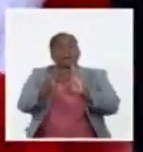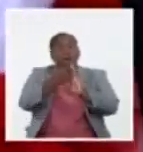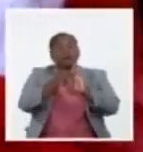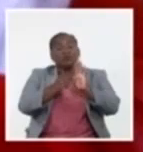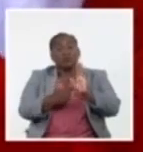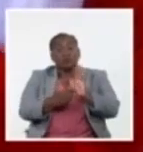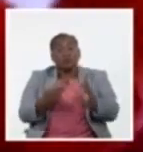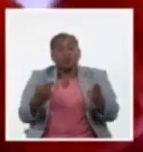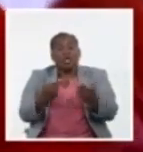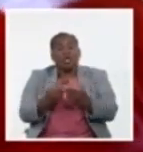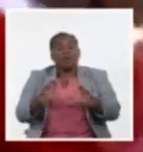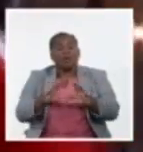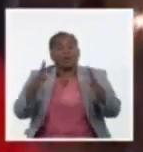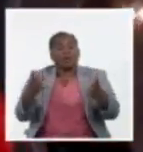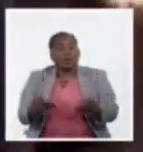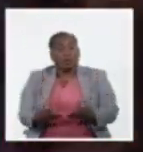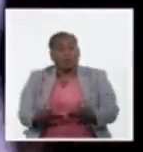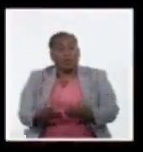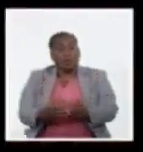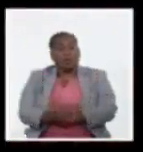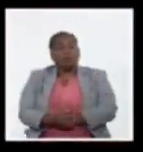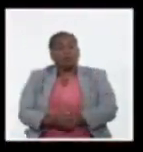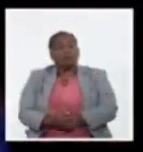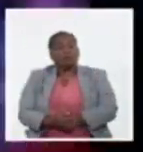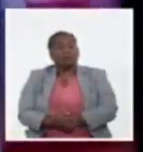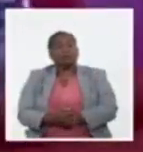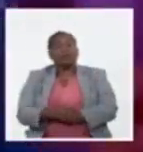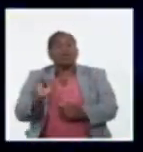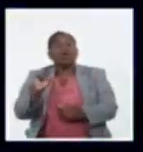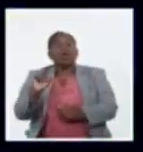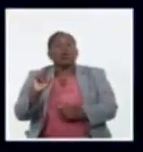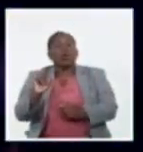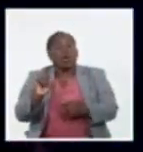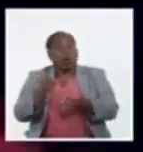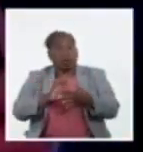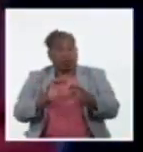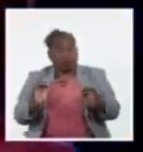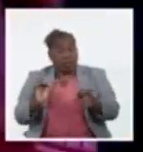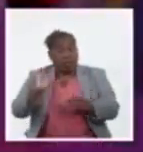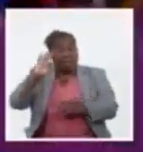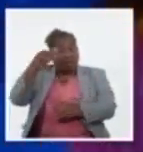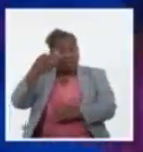clasificaciones a justas de máximo nivel como los Juegos Olímpicos de París 2024.